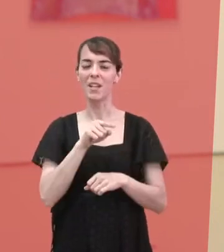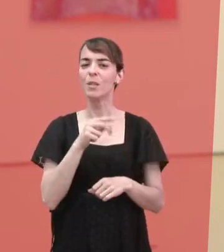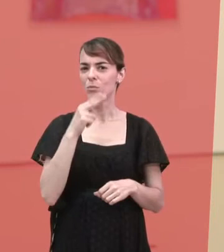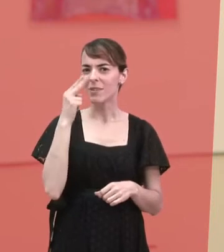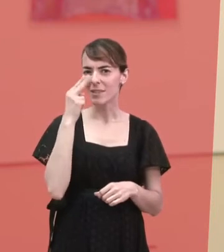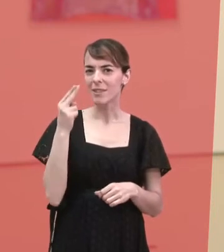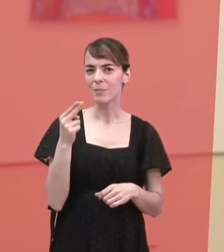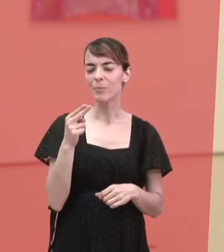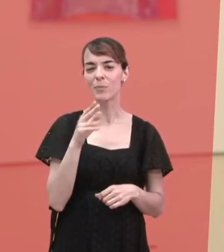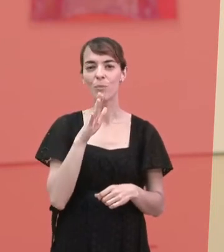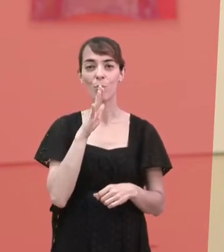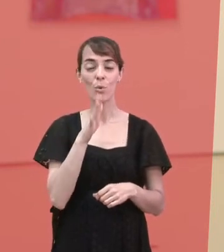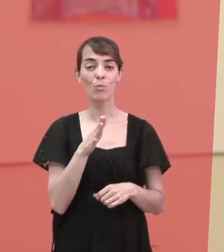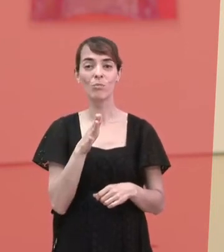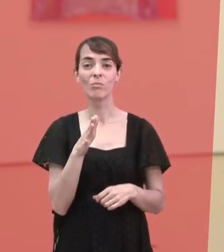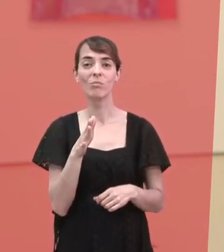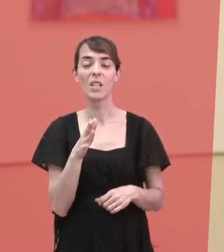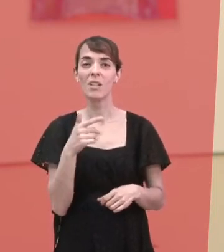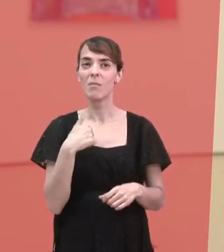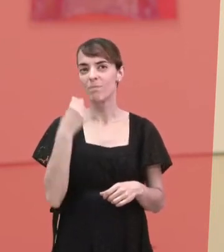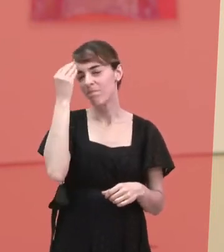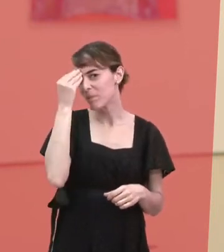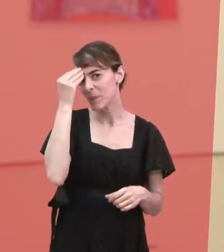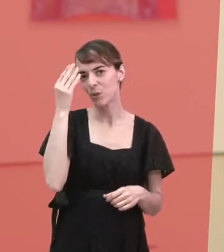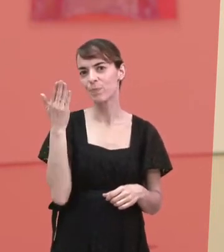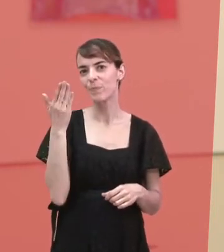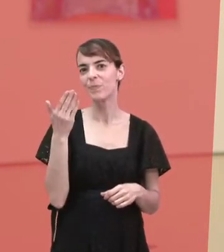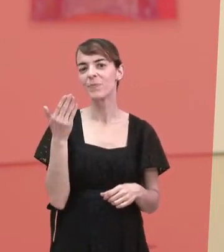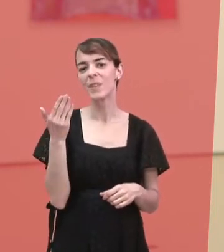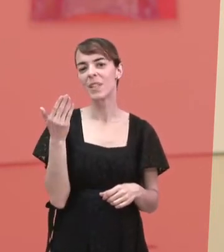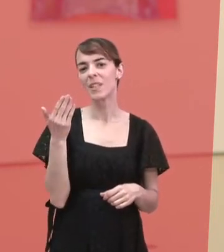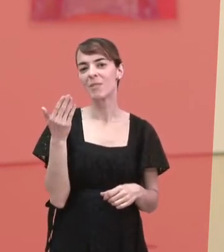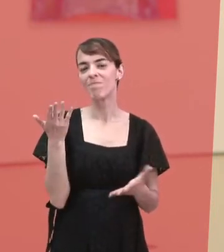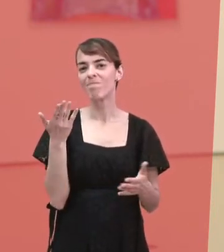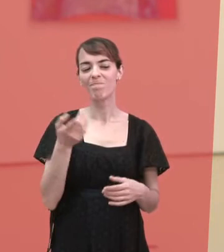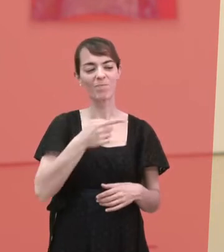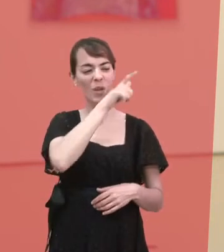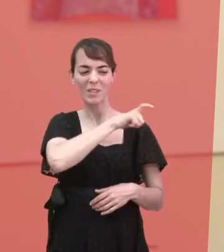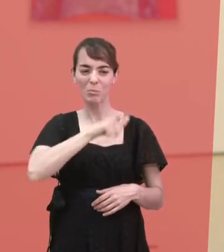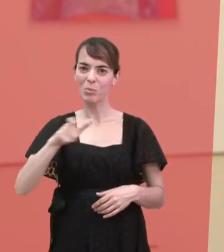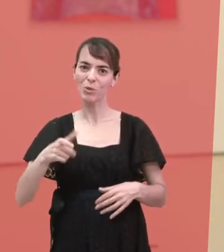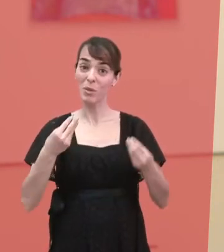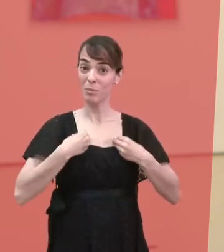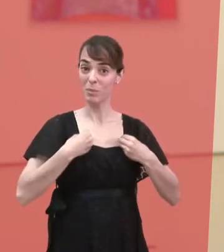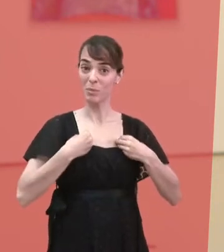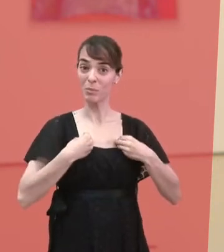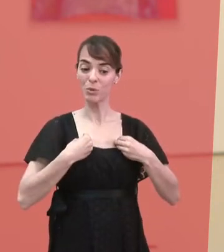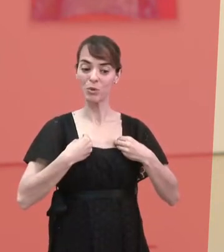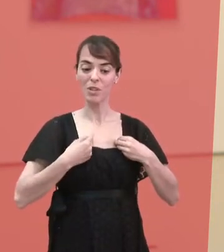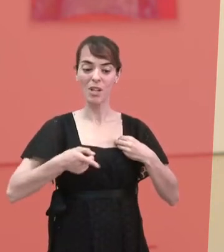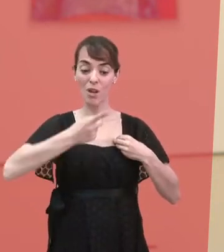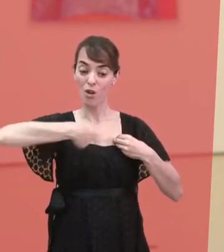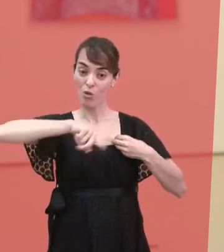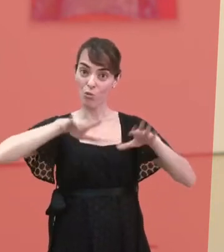muy interesante porque yo pienso que mientras estamos vivos, nuestra sombra